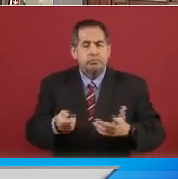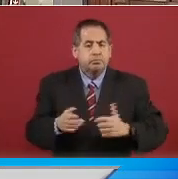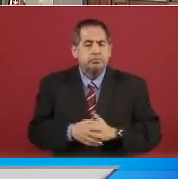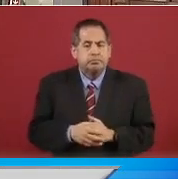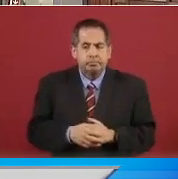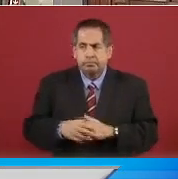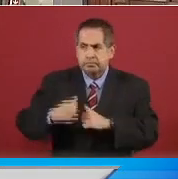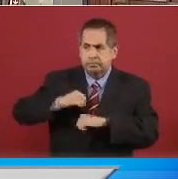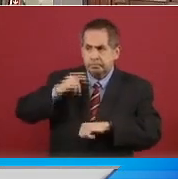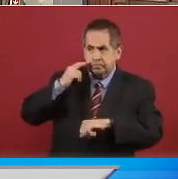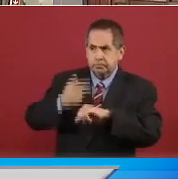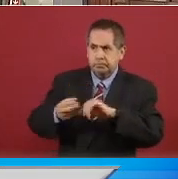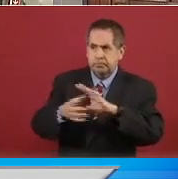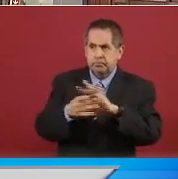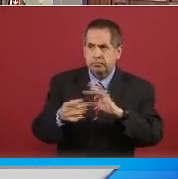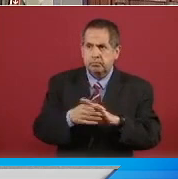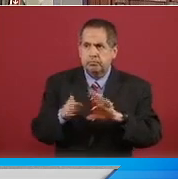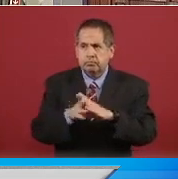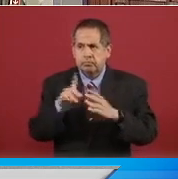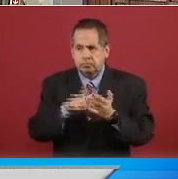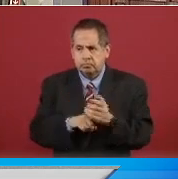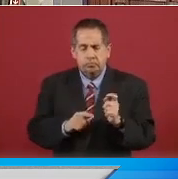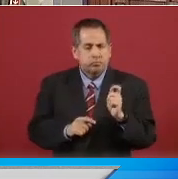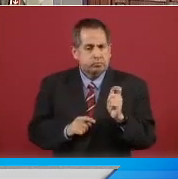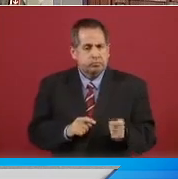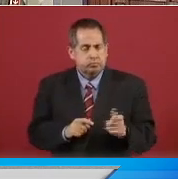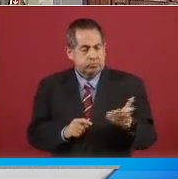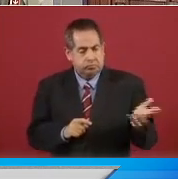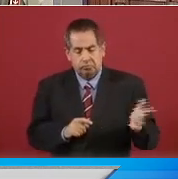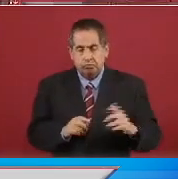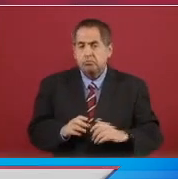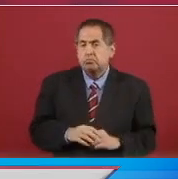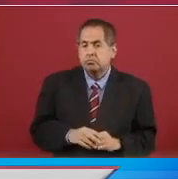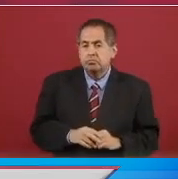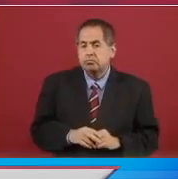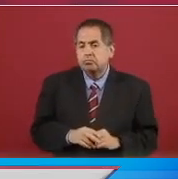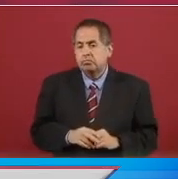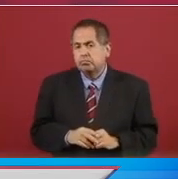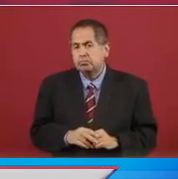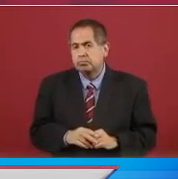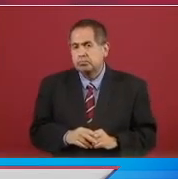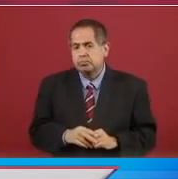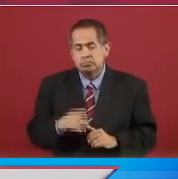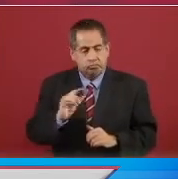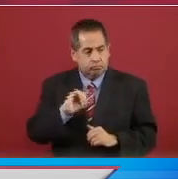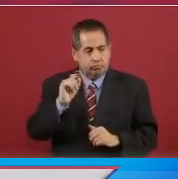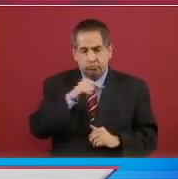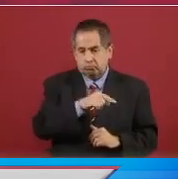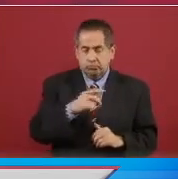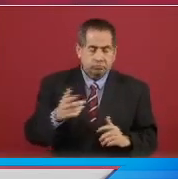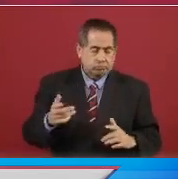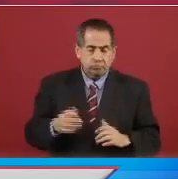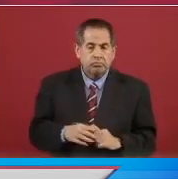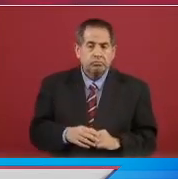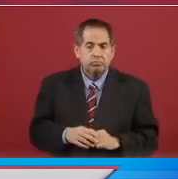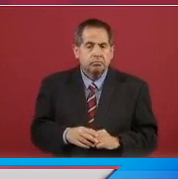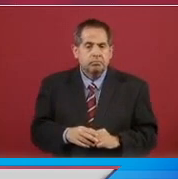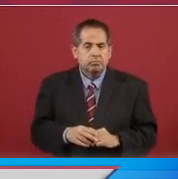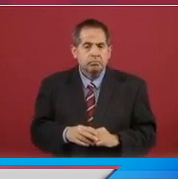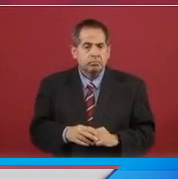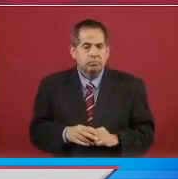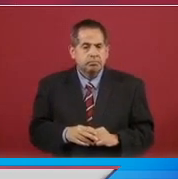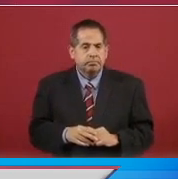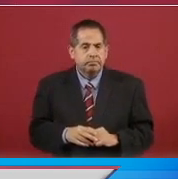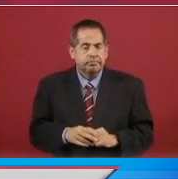ministros. Se tendrá un encuentro con el presidente de la Suprema Corte de Justicia. Se está en proceso en renovación desde abajo, revisando el funcionamiento